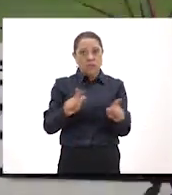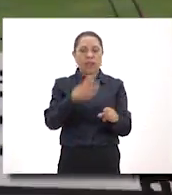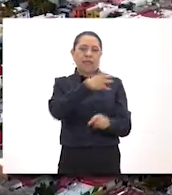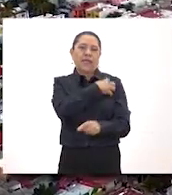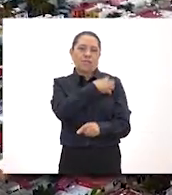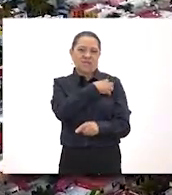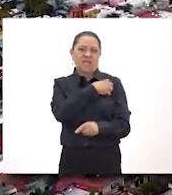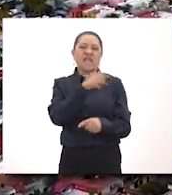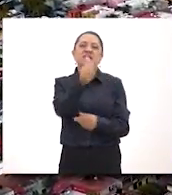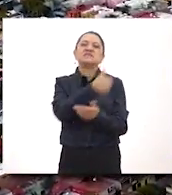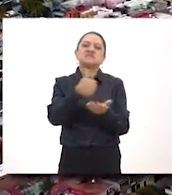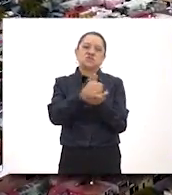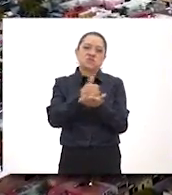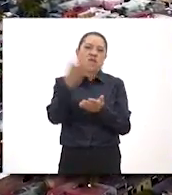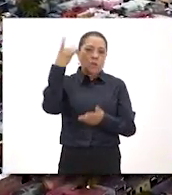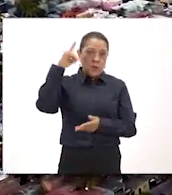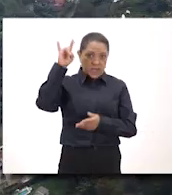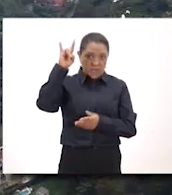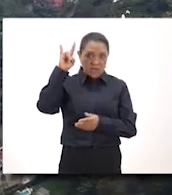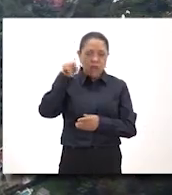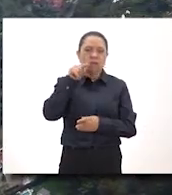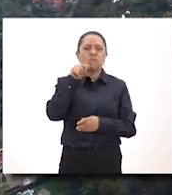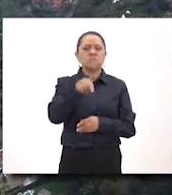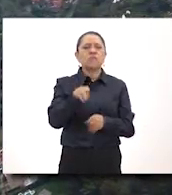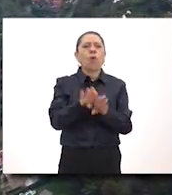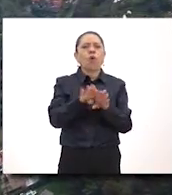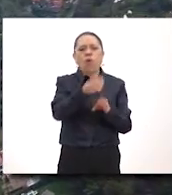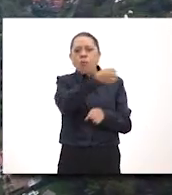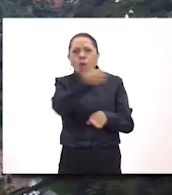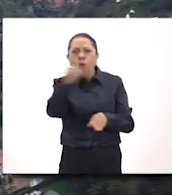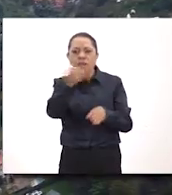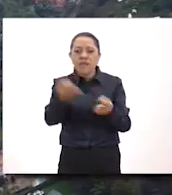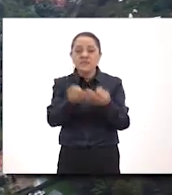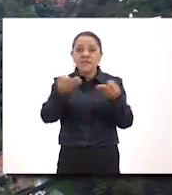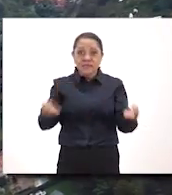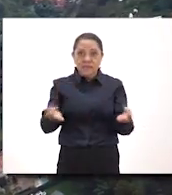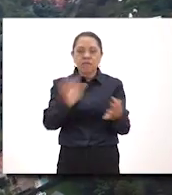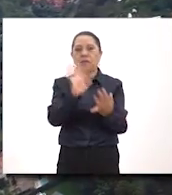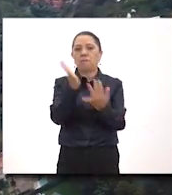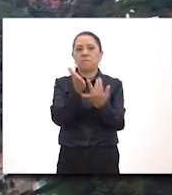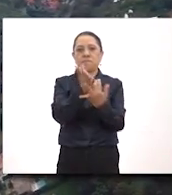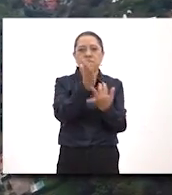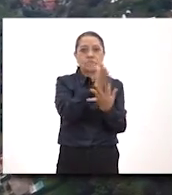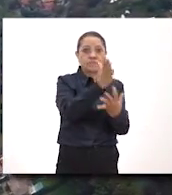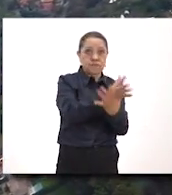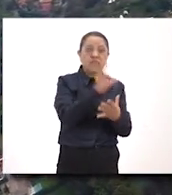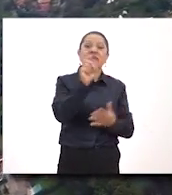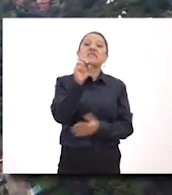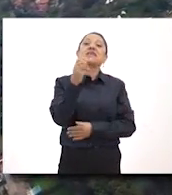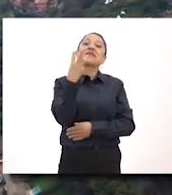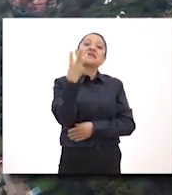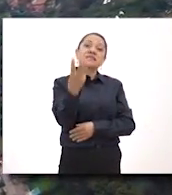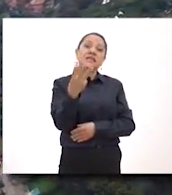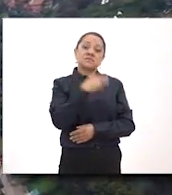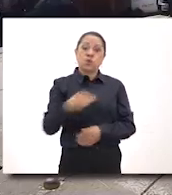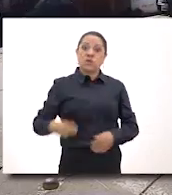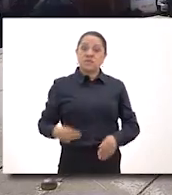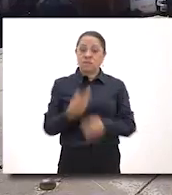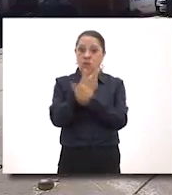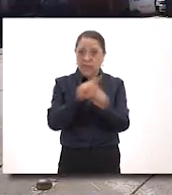su capital la ciudad de Cuernavaca. En materia de organización territorial, está dividido en 33 municipios